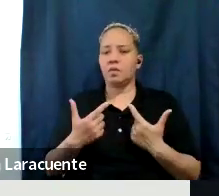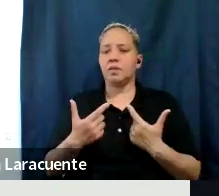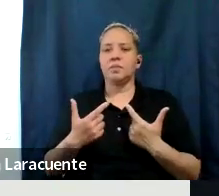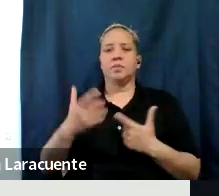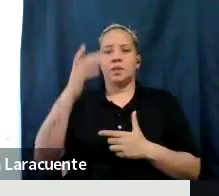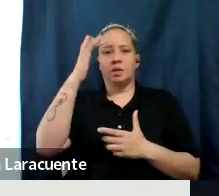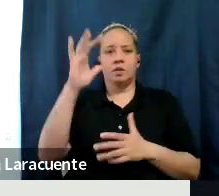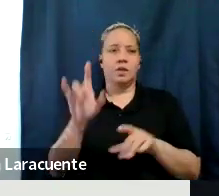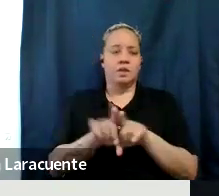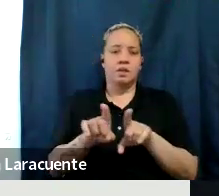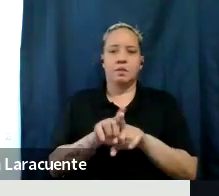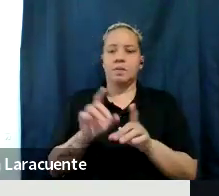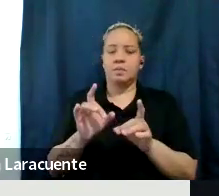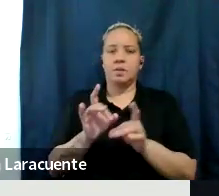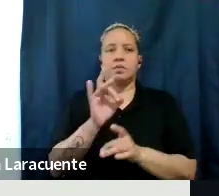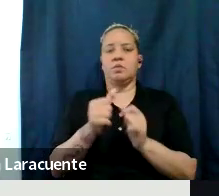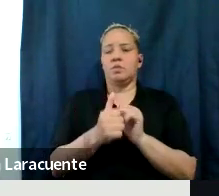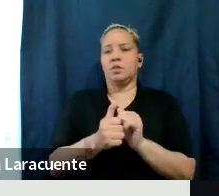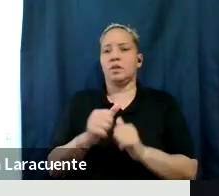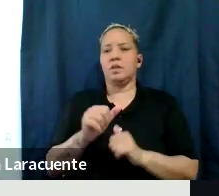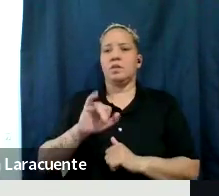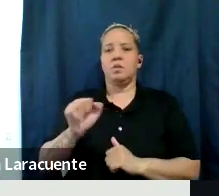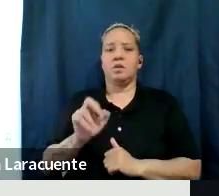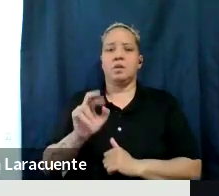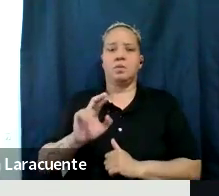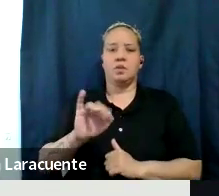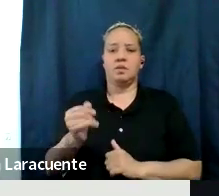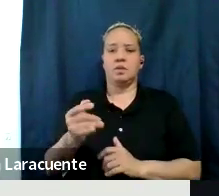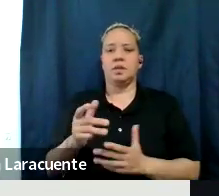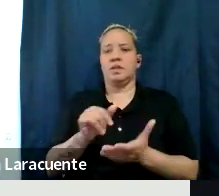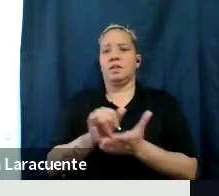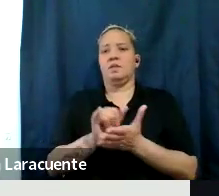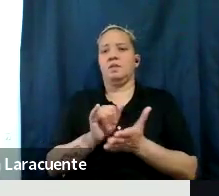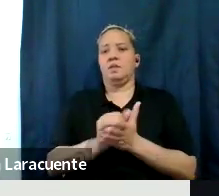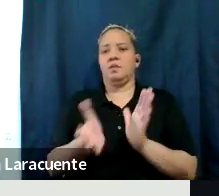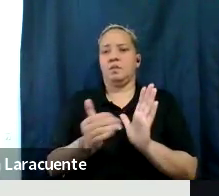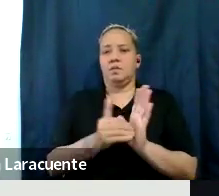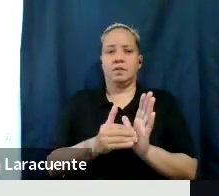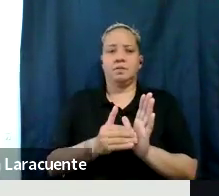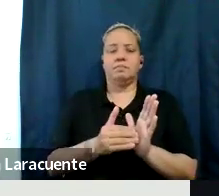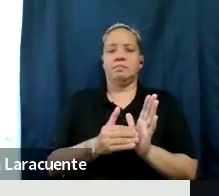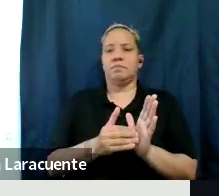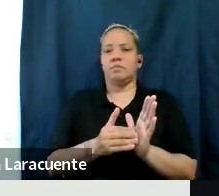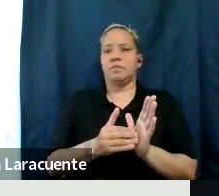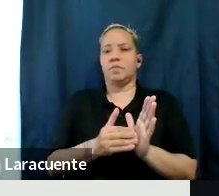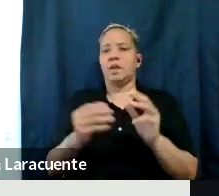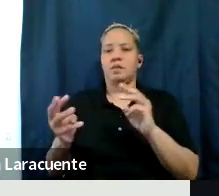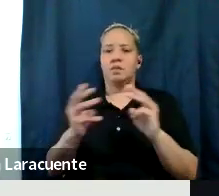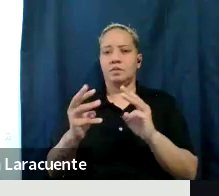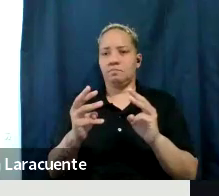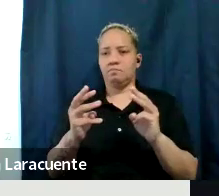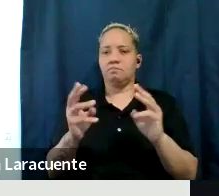intelectual y también de su vida espiritual junto a Juan Ramón Jiménez, era inevitable de nuevo hablar de la guerra y sobre